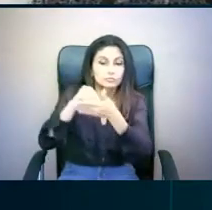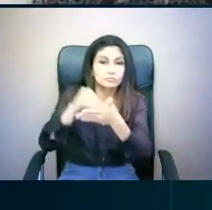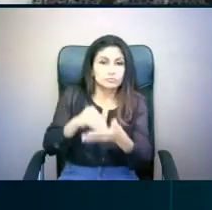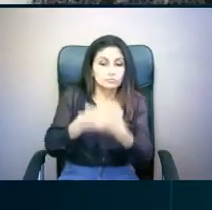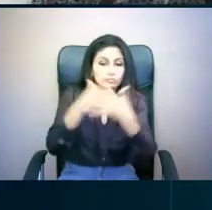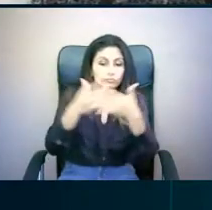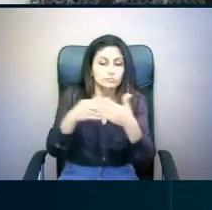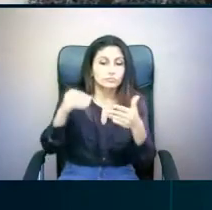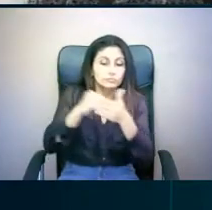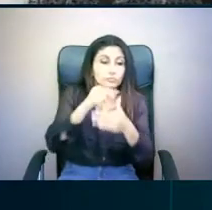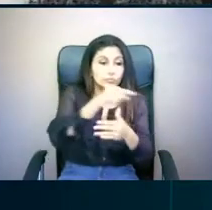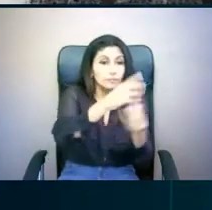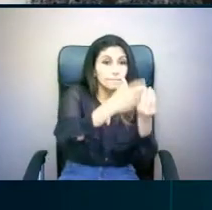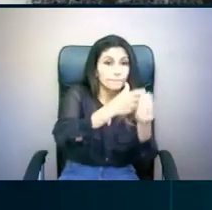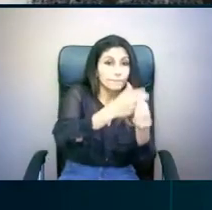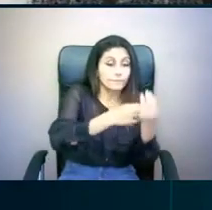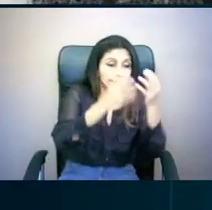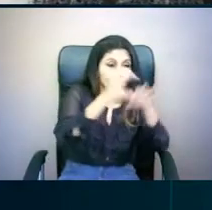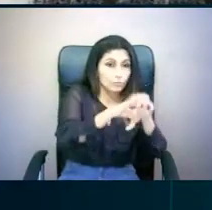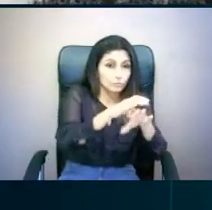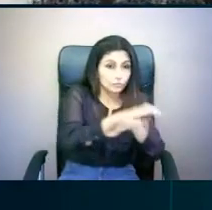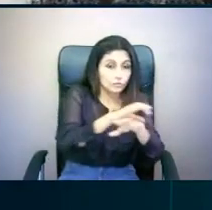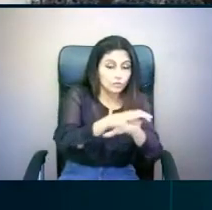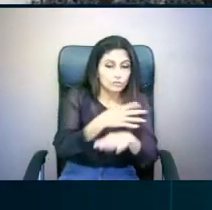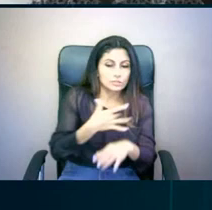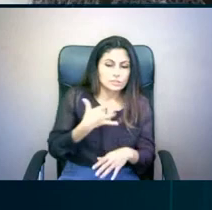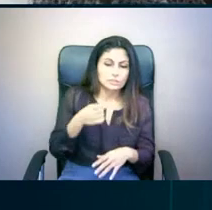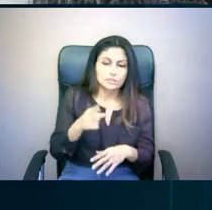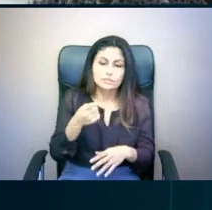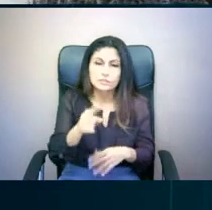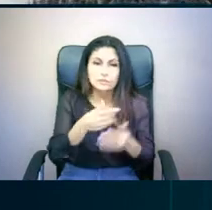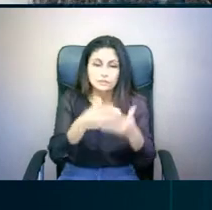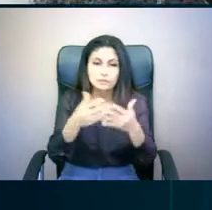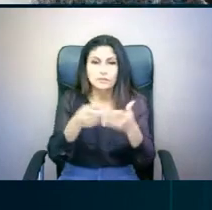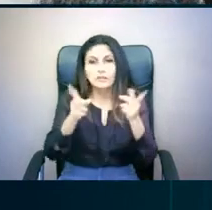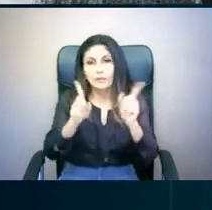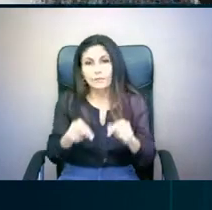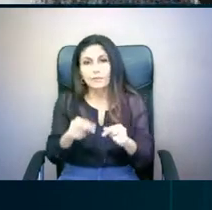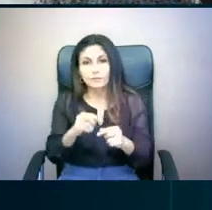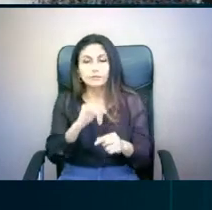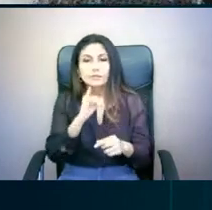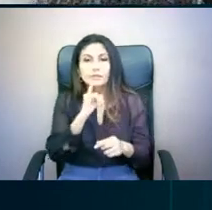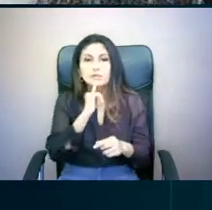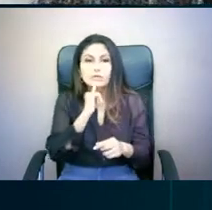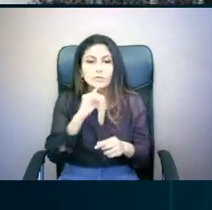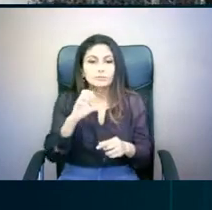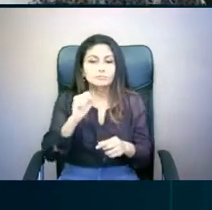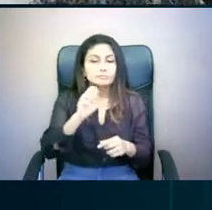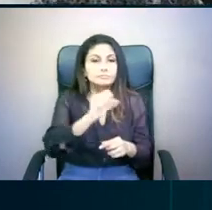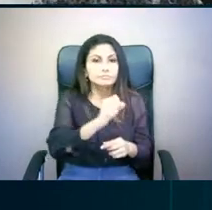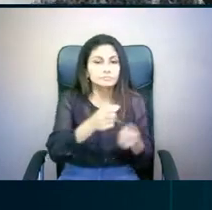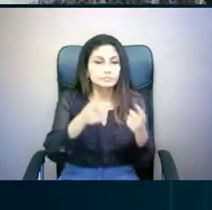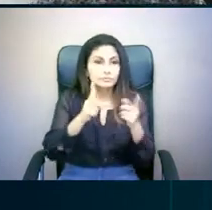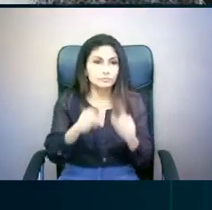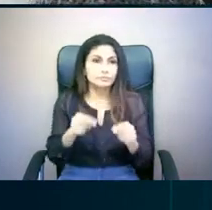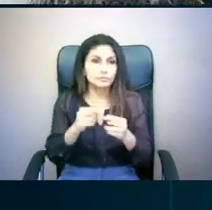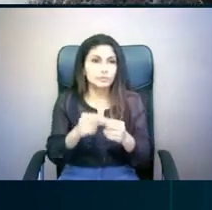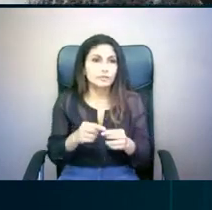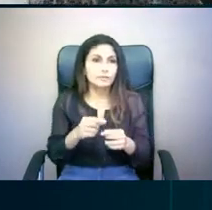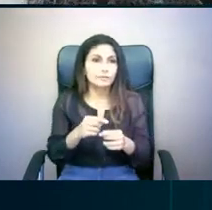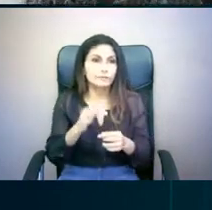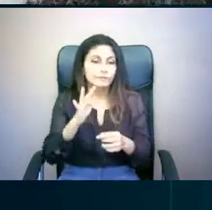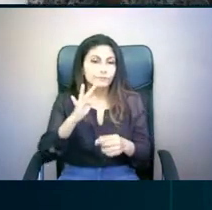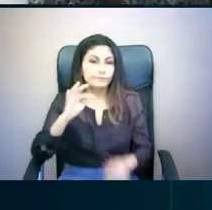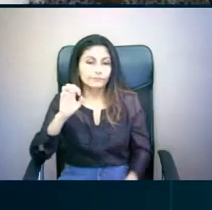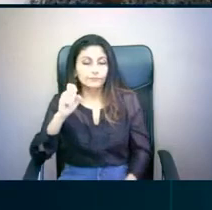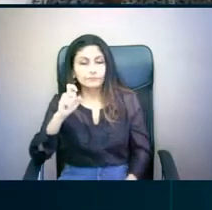interpretar. Tenemos también la parte de traducción automática de idiomas. Y clasificación automática de textos, pues digamos como